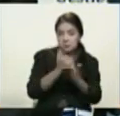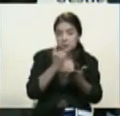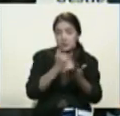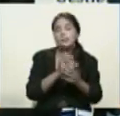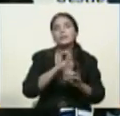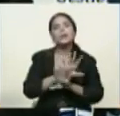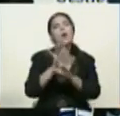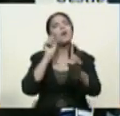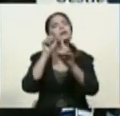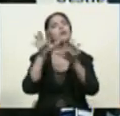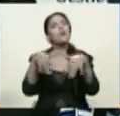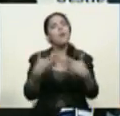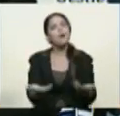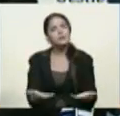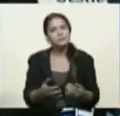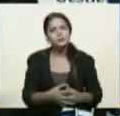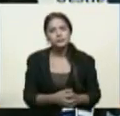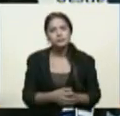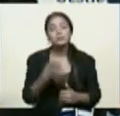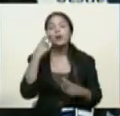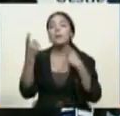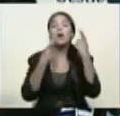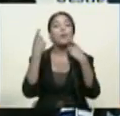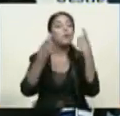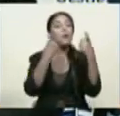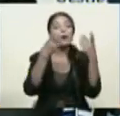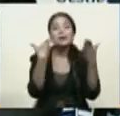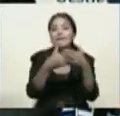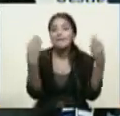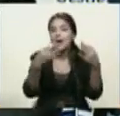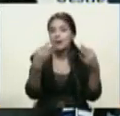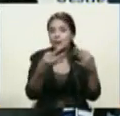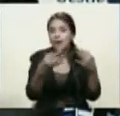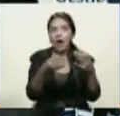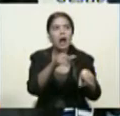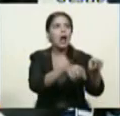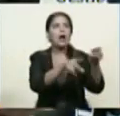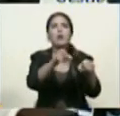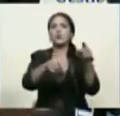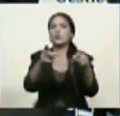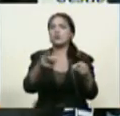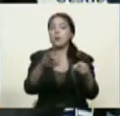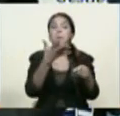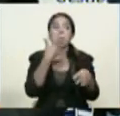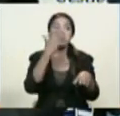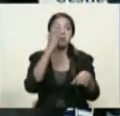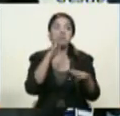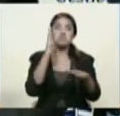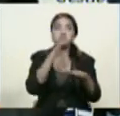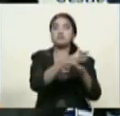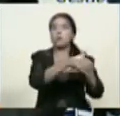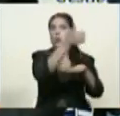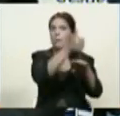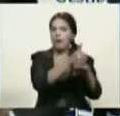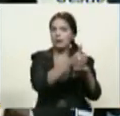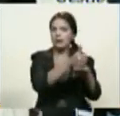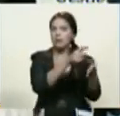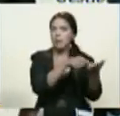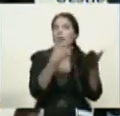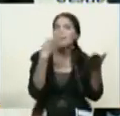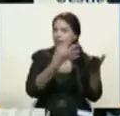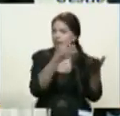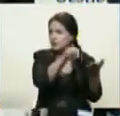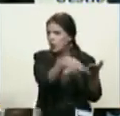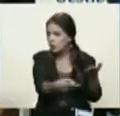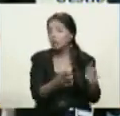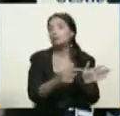obviamente retomar la búsqueda de la verdad en aquellos casos donde efectivamente existan elementos pues tampoco es